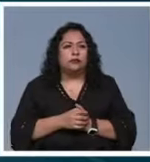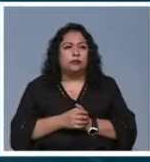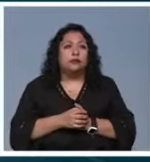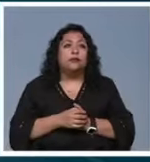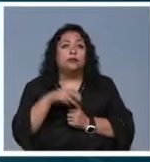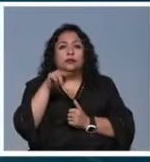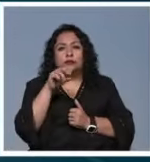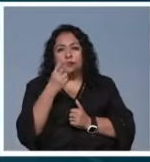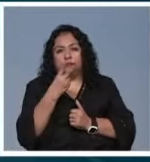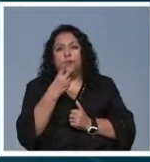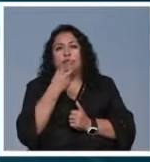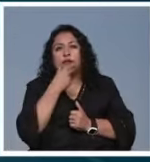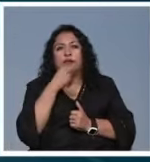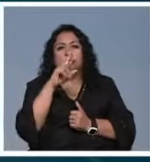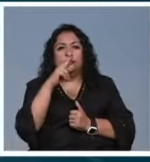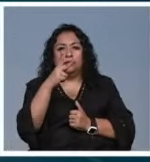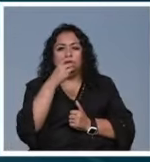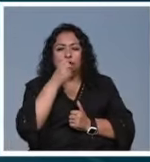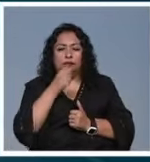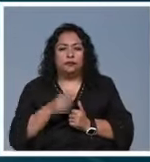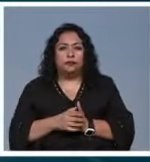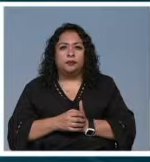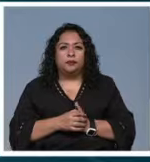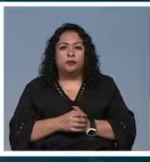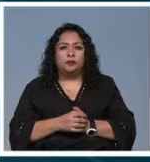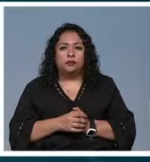Para Noticias 22, Rodrigo Peredo.